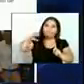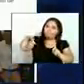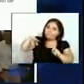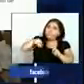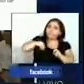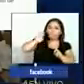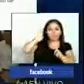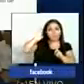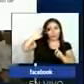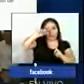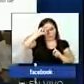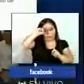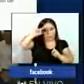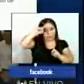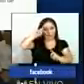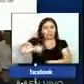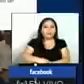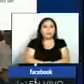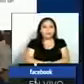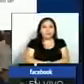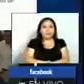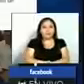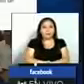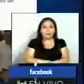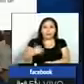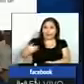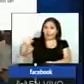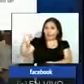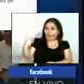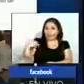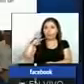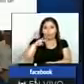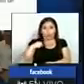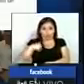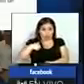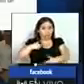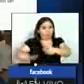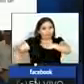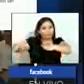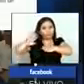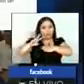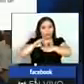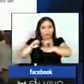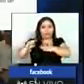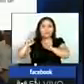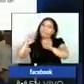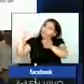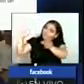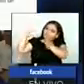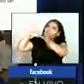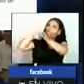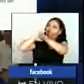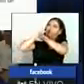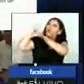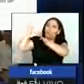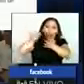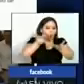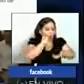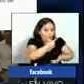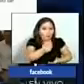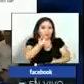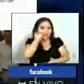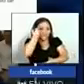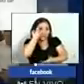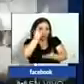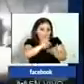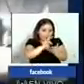Trabajar por el reino En el 2016 Prometí encontrarme con Dios Entre los jóvenes En un nuevo